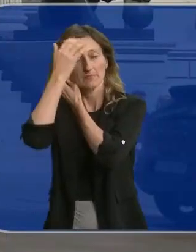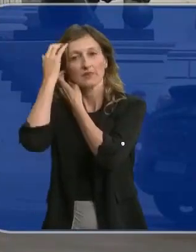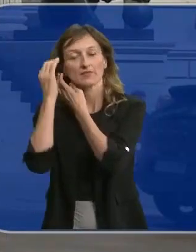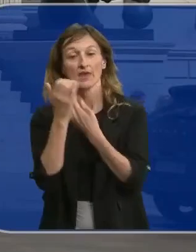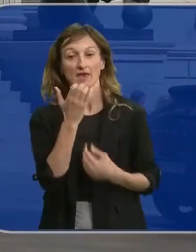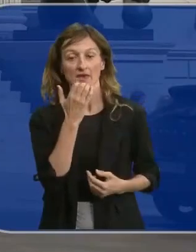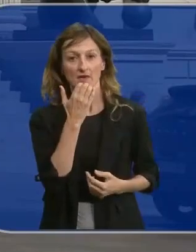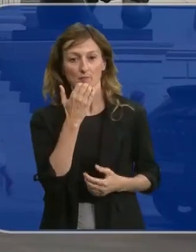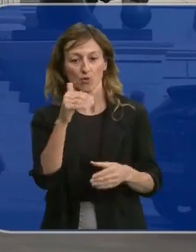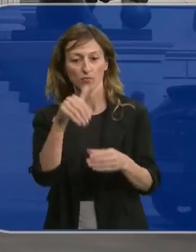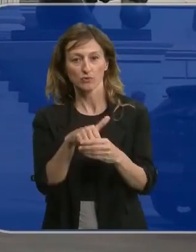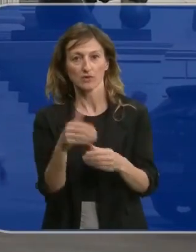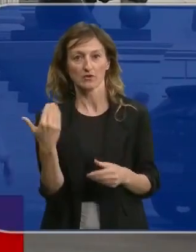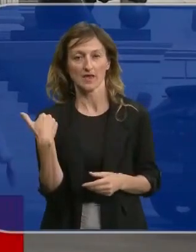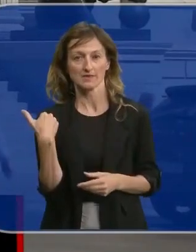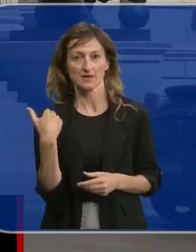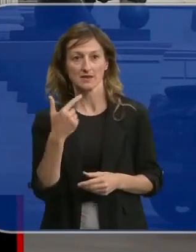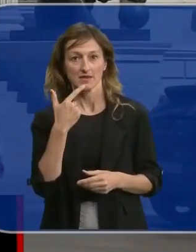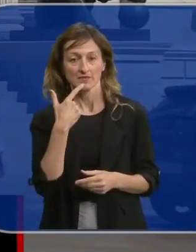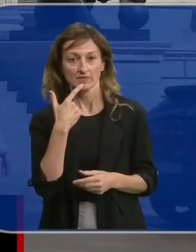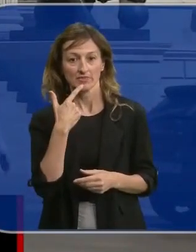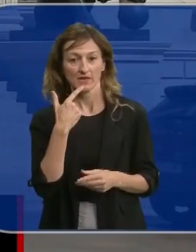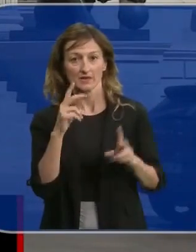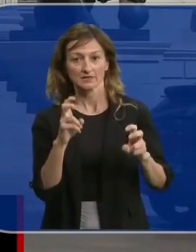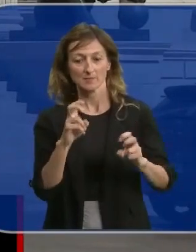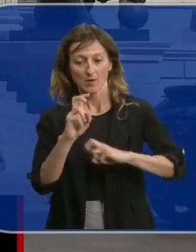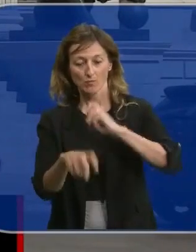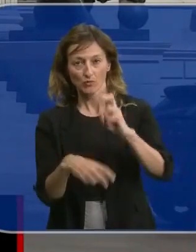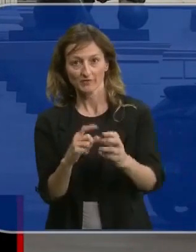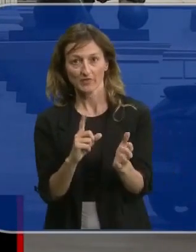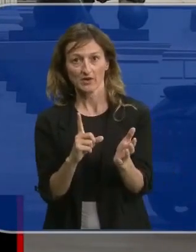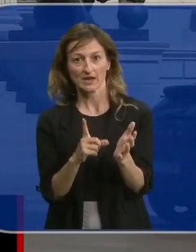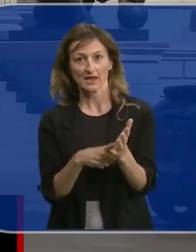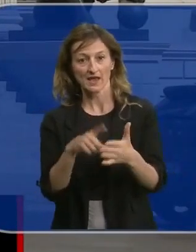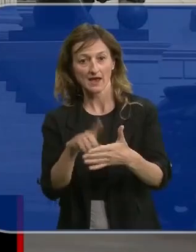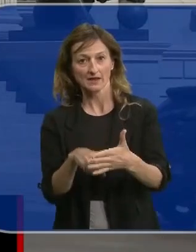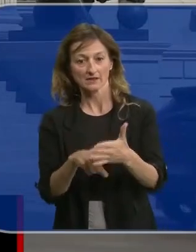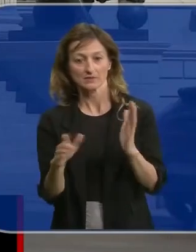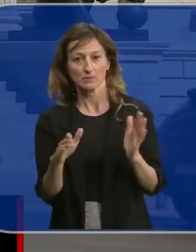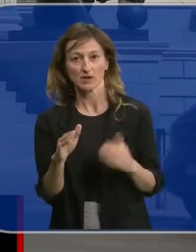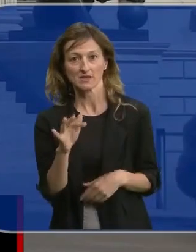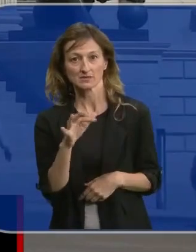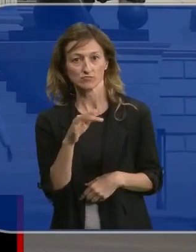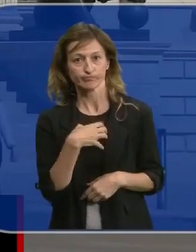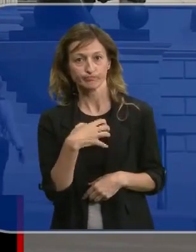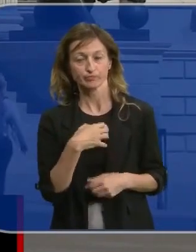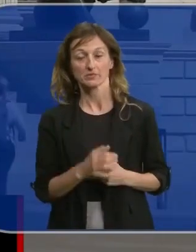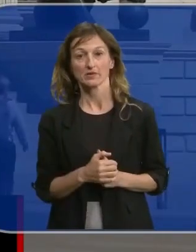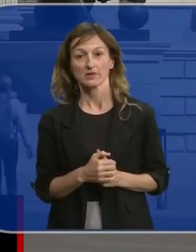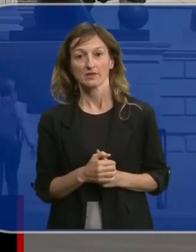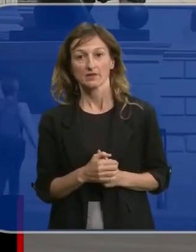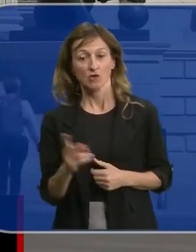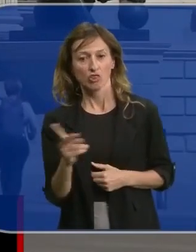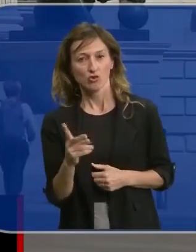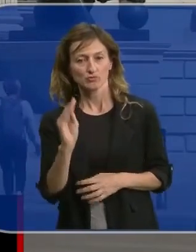de ejemplo precisamente la votación de ayer en la que no pudo sacar adelante la modificación de la ley de arrendamientos temporales tanto esquerra como los